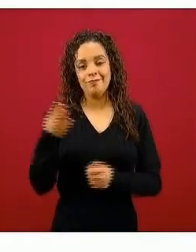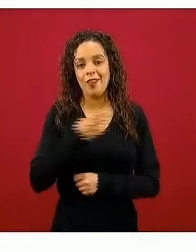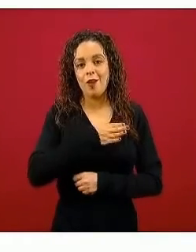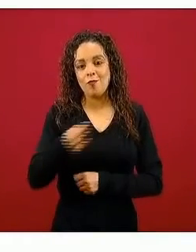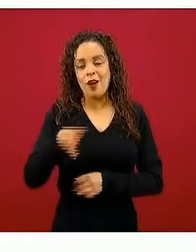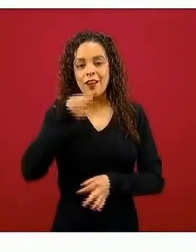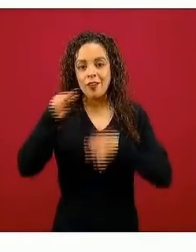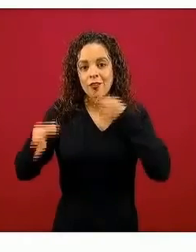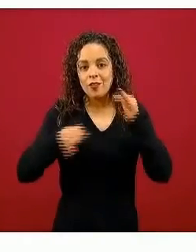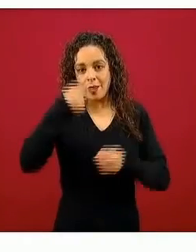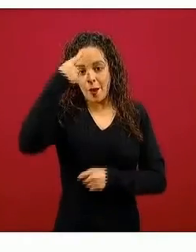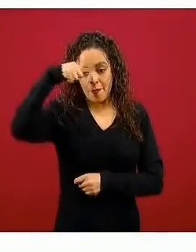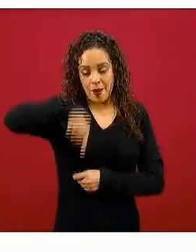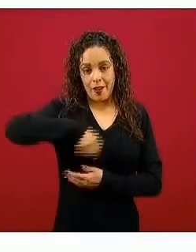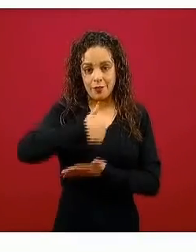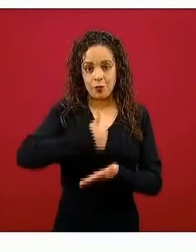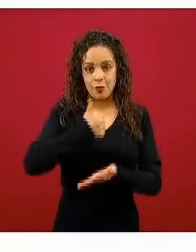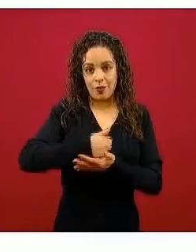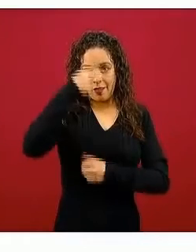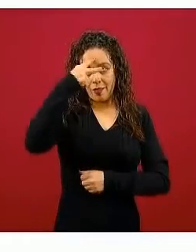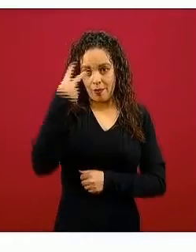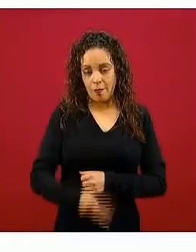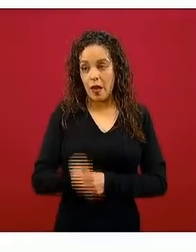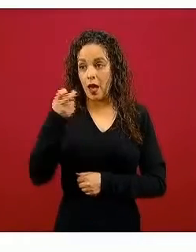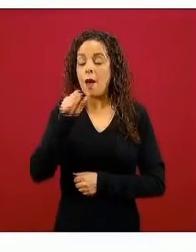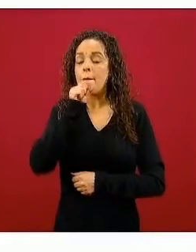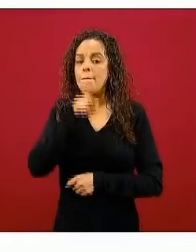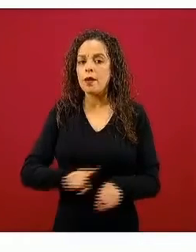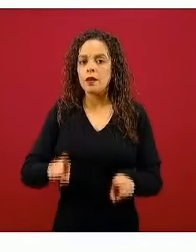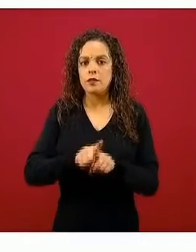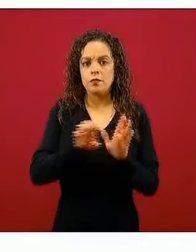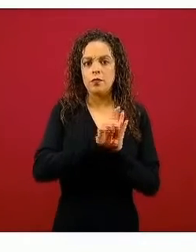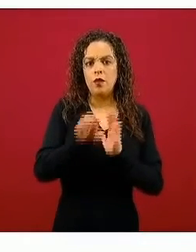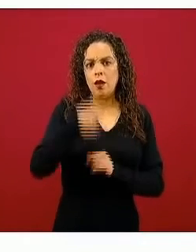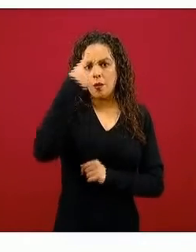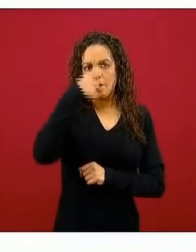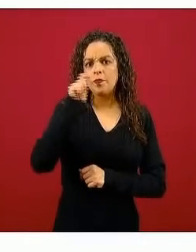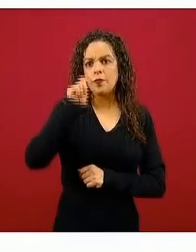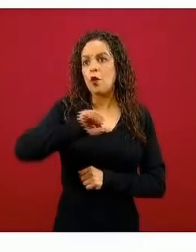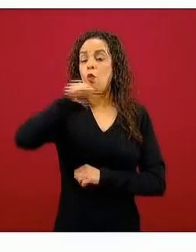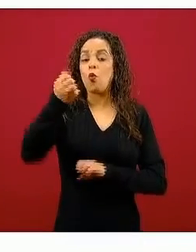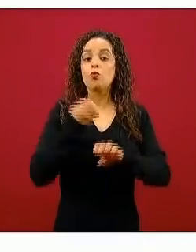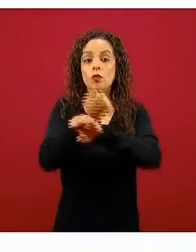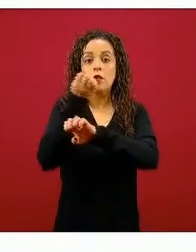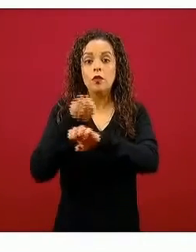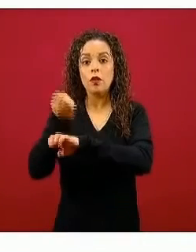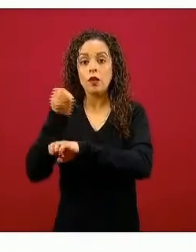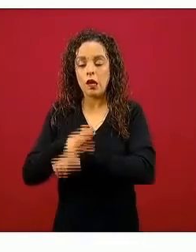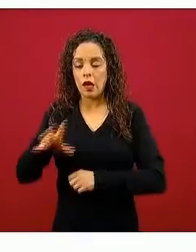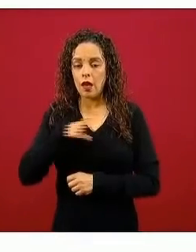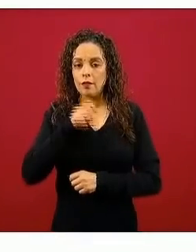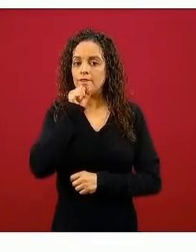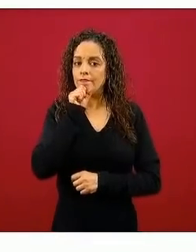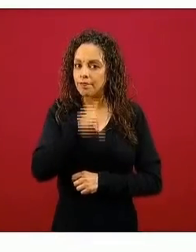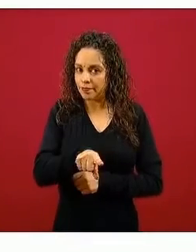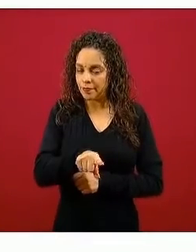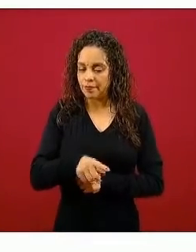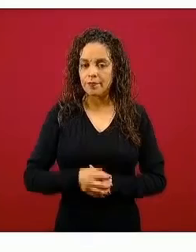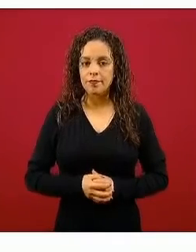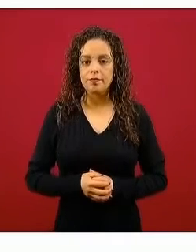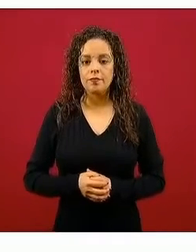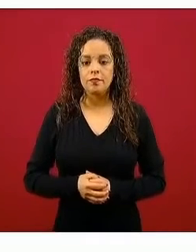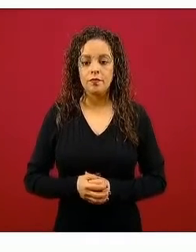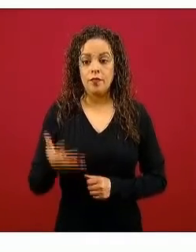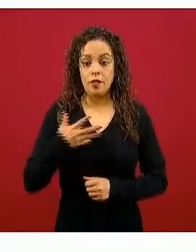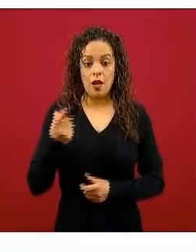este caso para la Ciudad de México, y ese mismo ejemplo podría aplicarse para otras entidades que tienen esta misma presentación. Hay algunas que